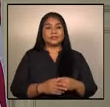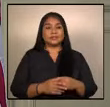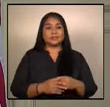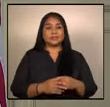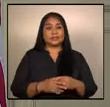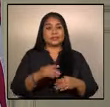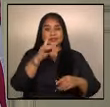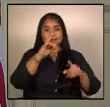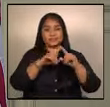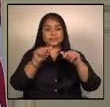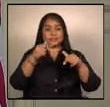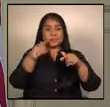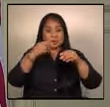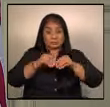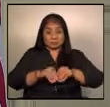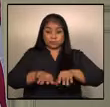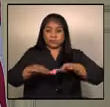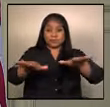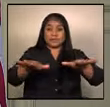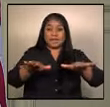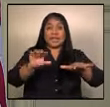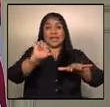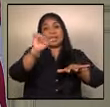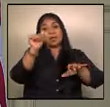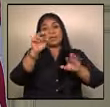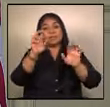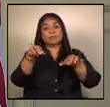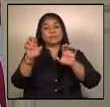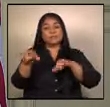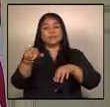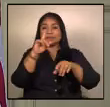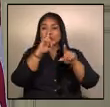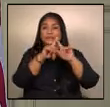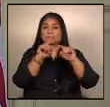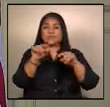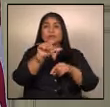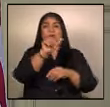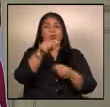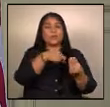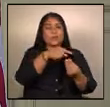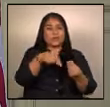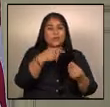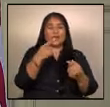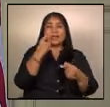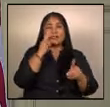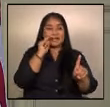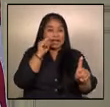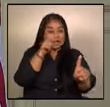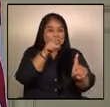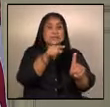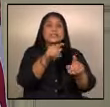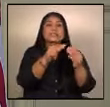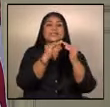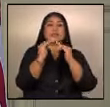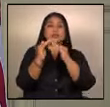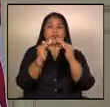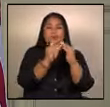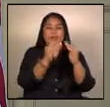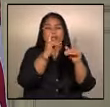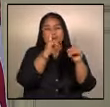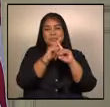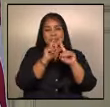de expandirse hacia otras personas, hacia otras familias, hacia la comunidad y hacia el